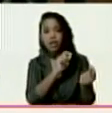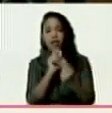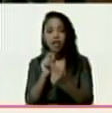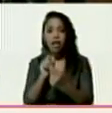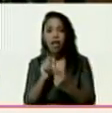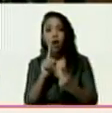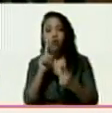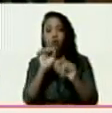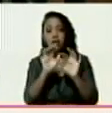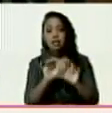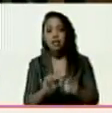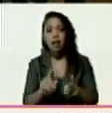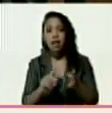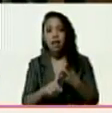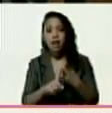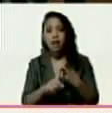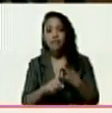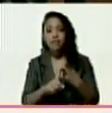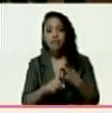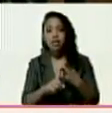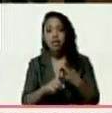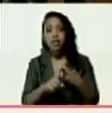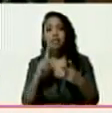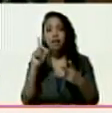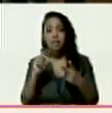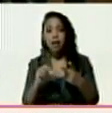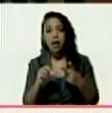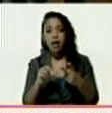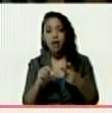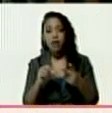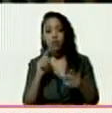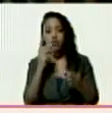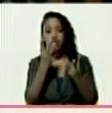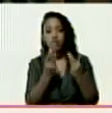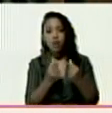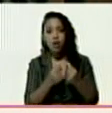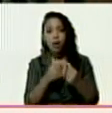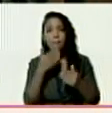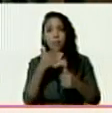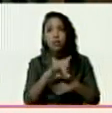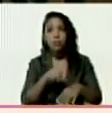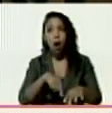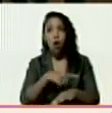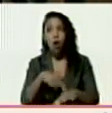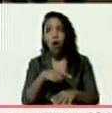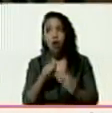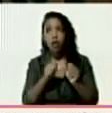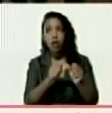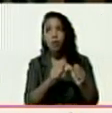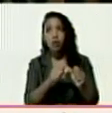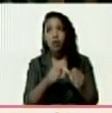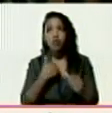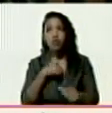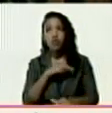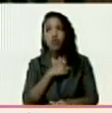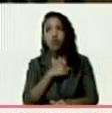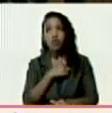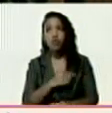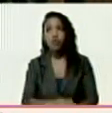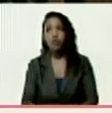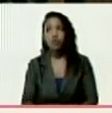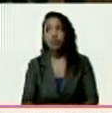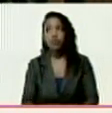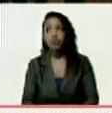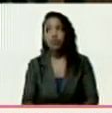hubo una secretaría y obviamente lo que tenemos son los números. En las próximas horas seguiremos nosotros.